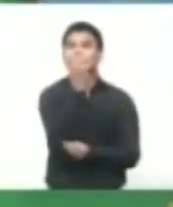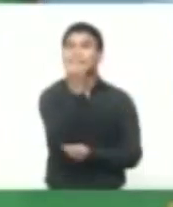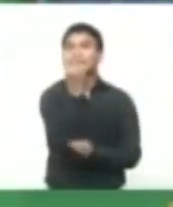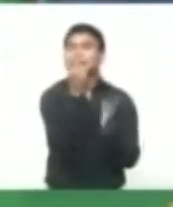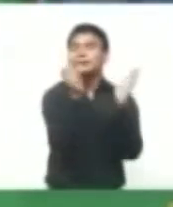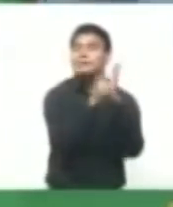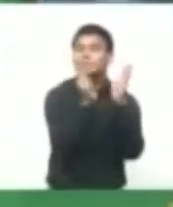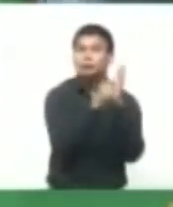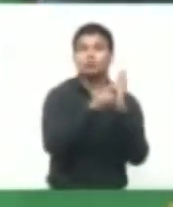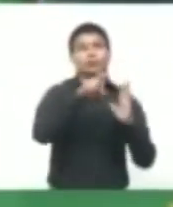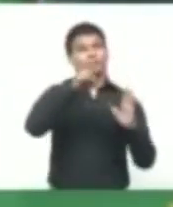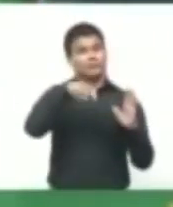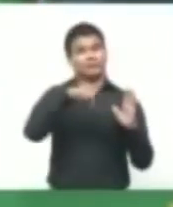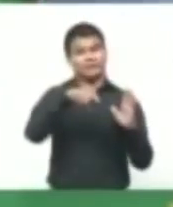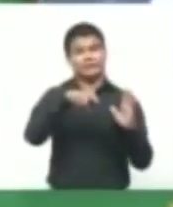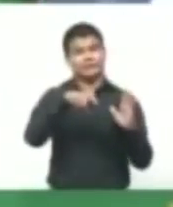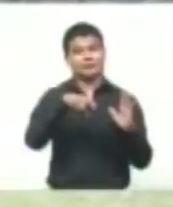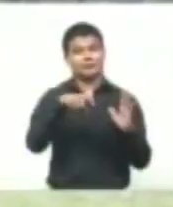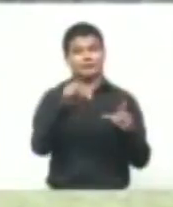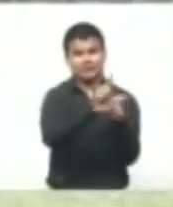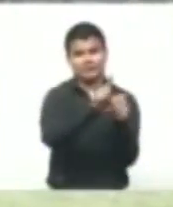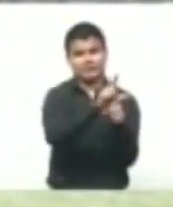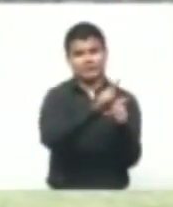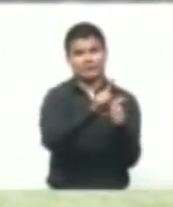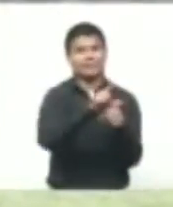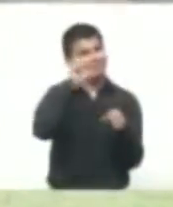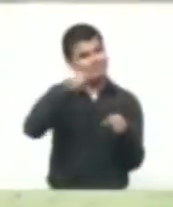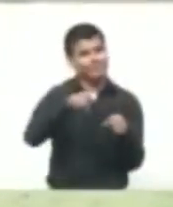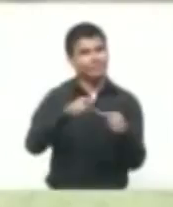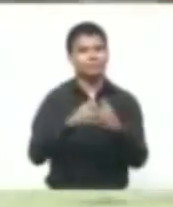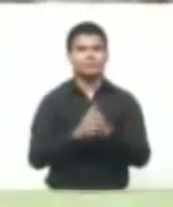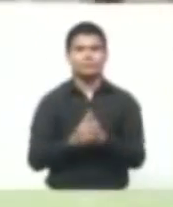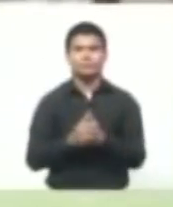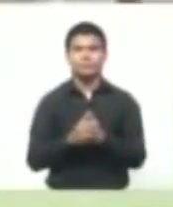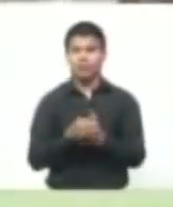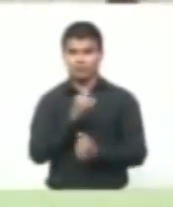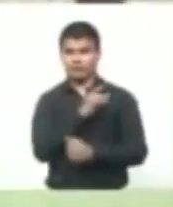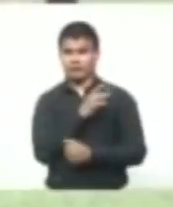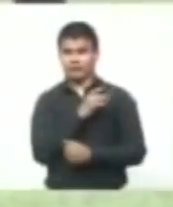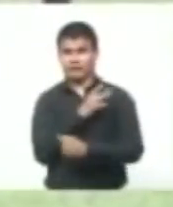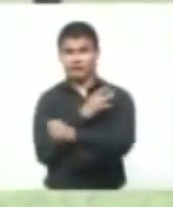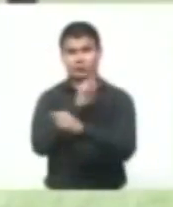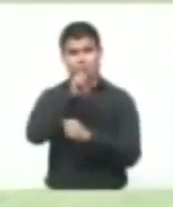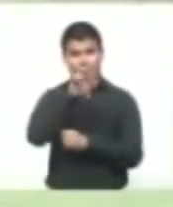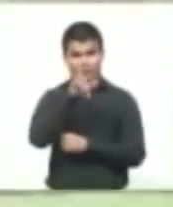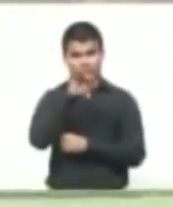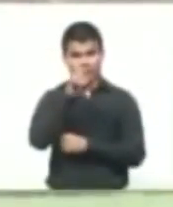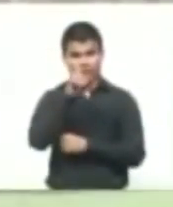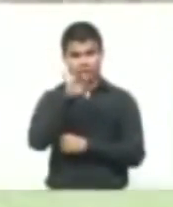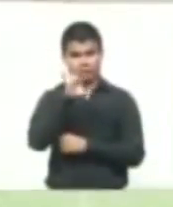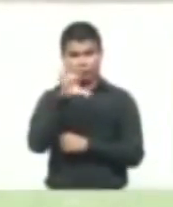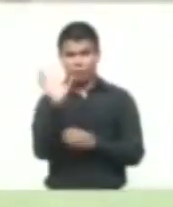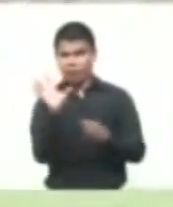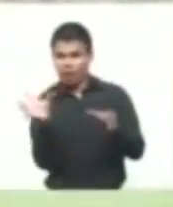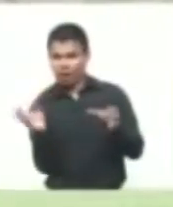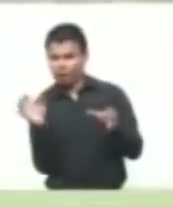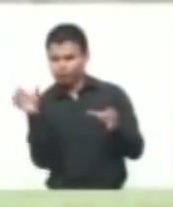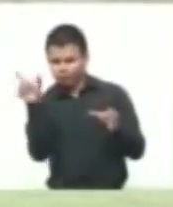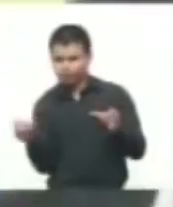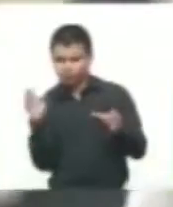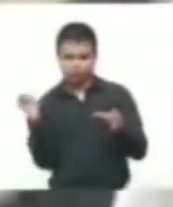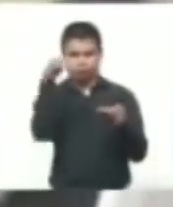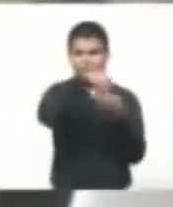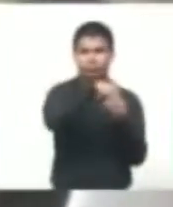es lo que les sirve en la Liga Águila. Al argentino Bernardo Cuesta le llegó la hora de hacer parte del equipo inicialista en